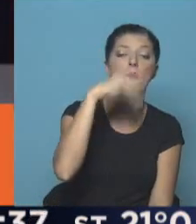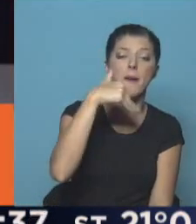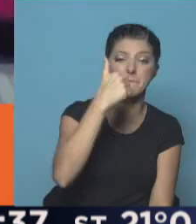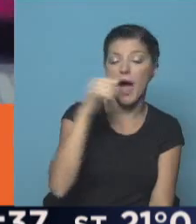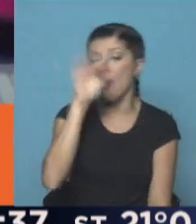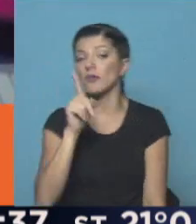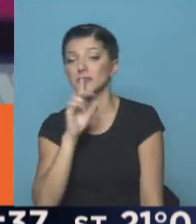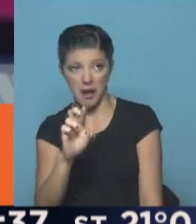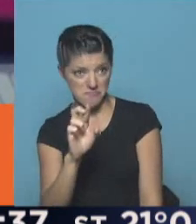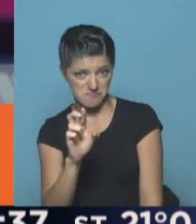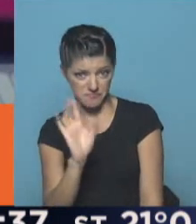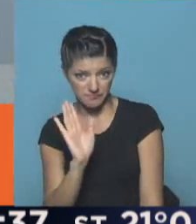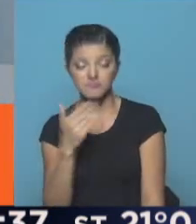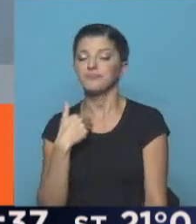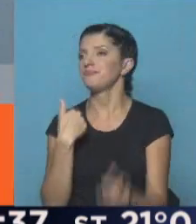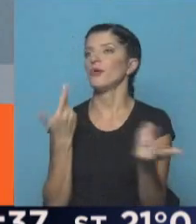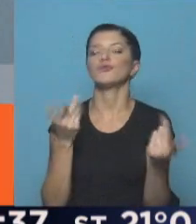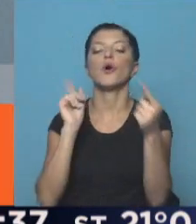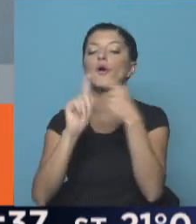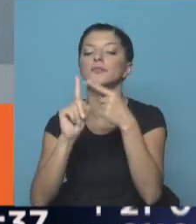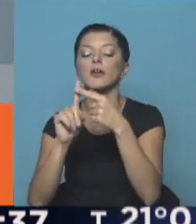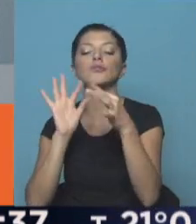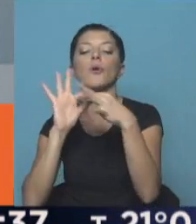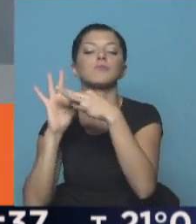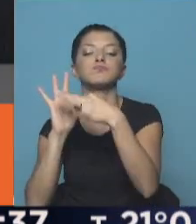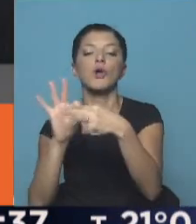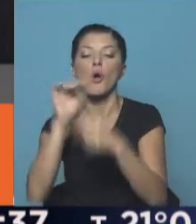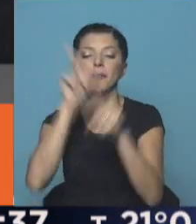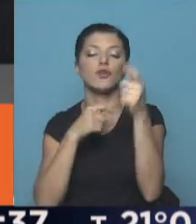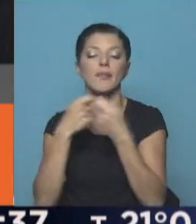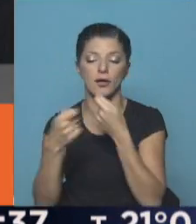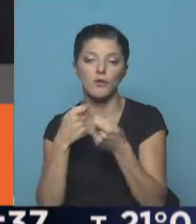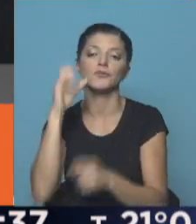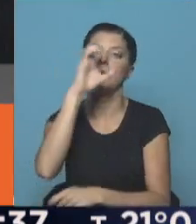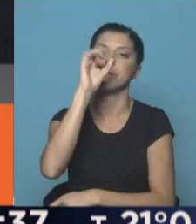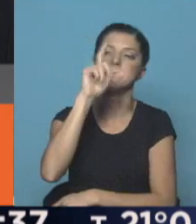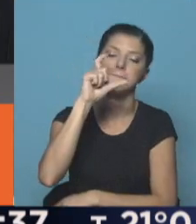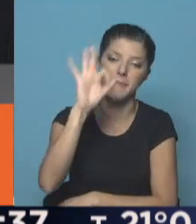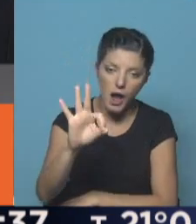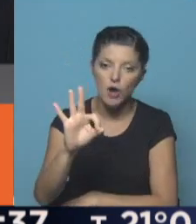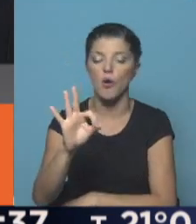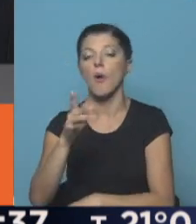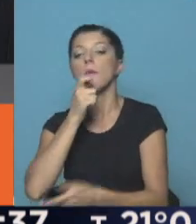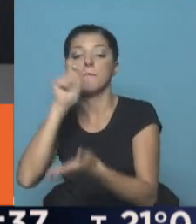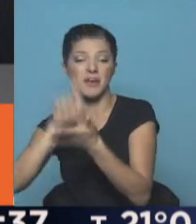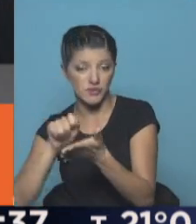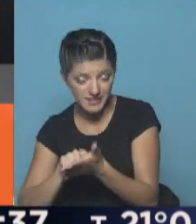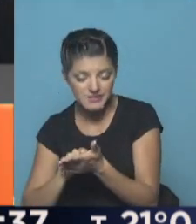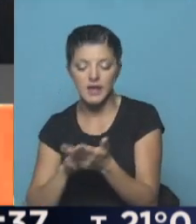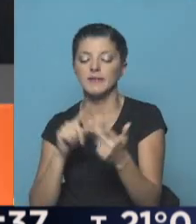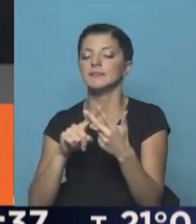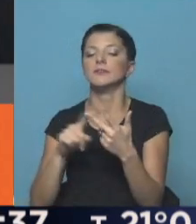tengo mi relación, mis conexiones con gente de negocio, con bancos, con periodistas,